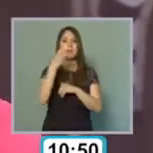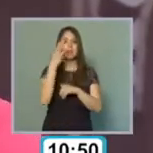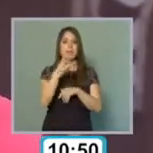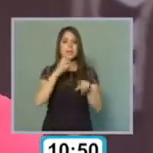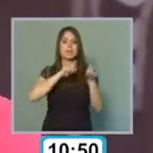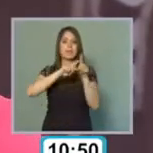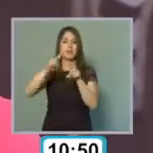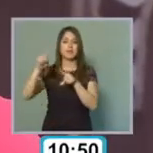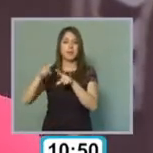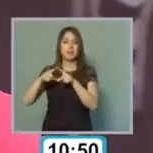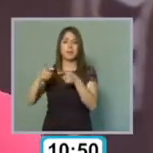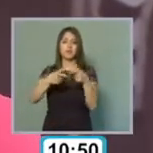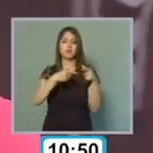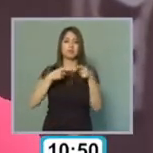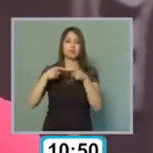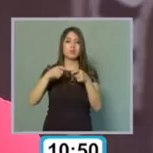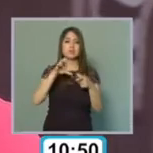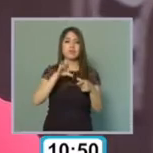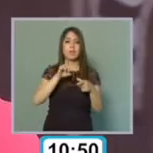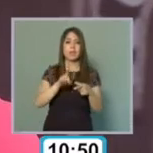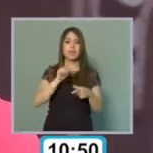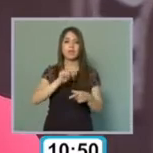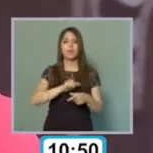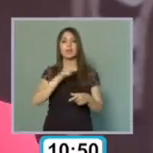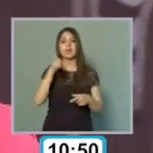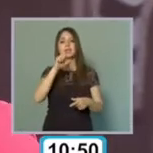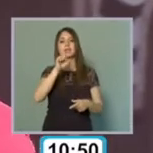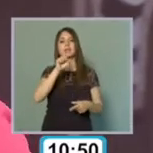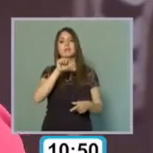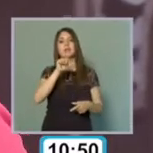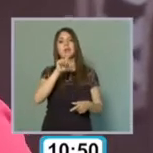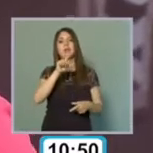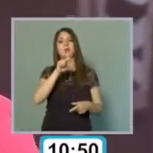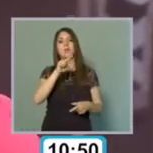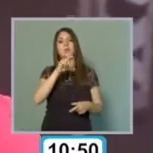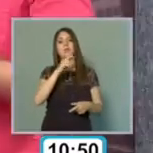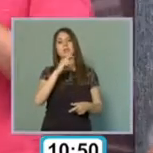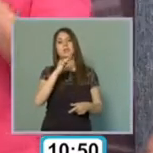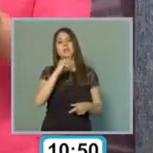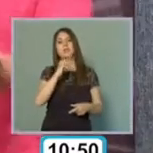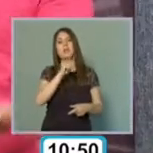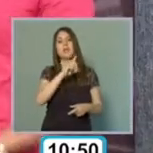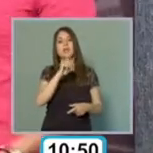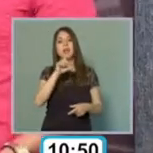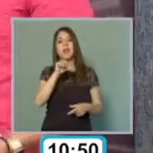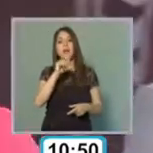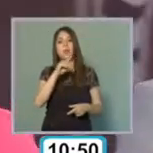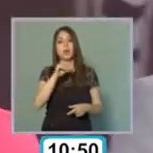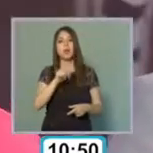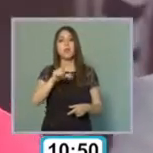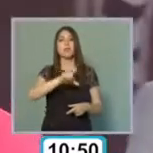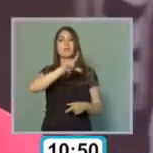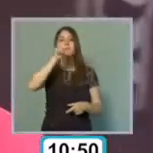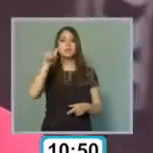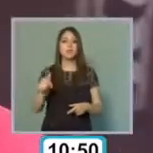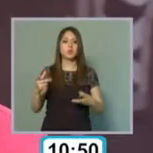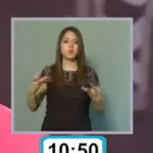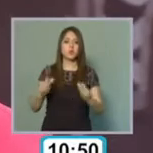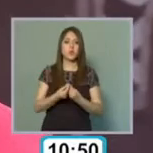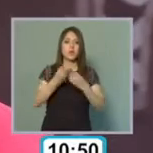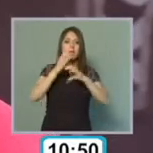hay discos muy importantes, como Salucita de la Buena, que fue un parteaguas en su carrera. Así es. Después viene un dueto con un niño, que